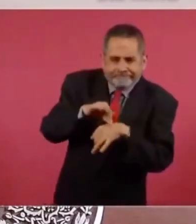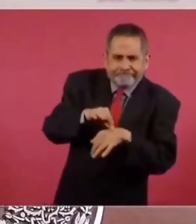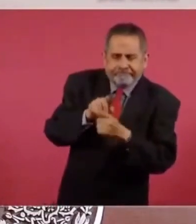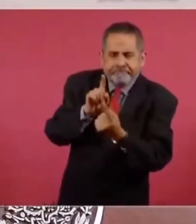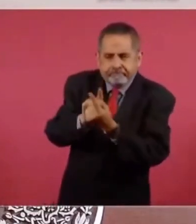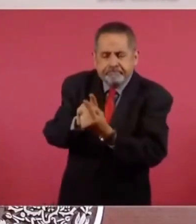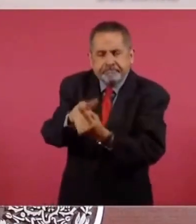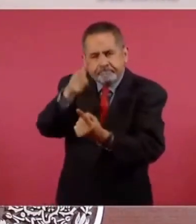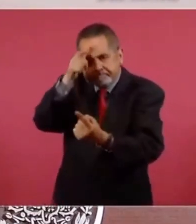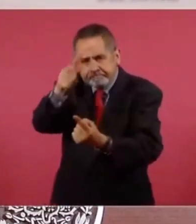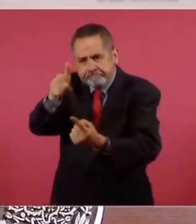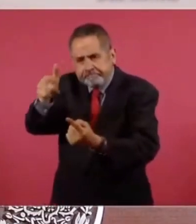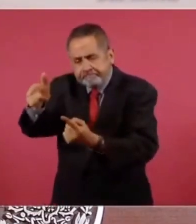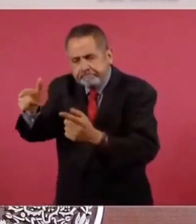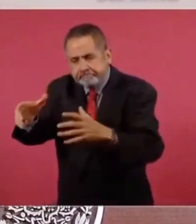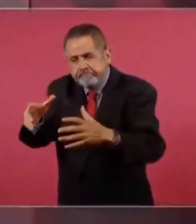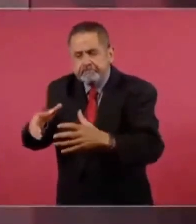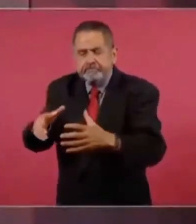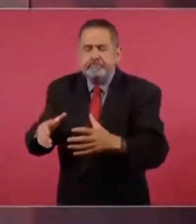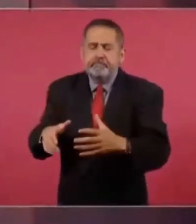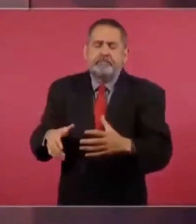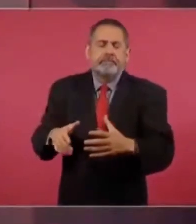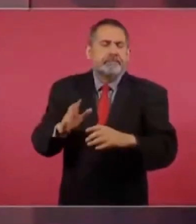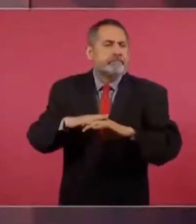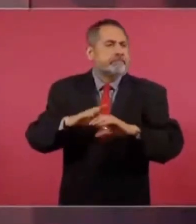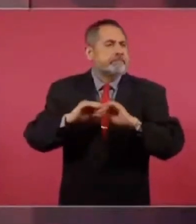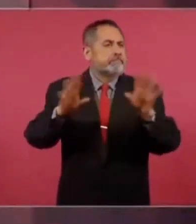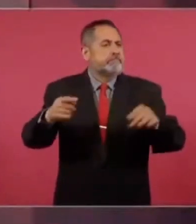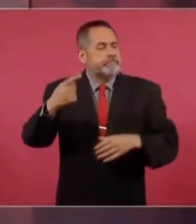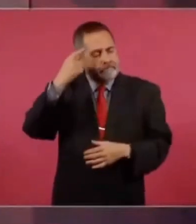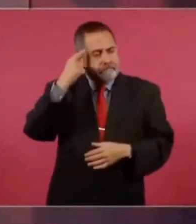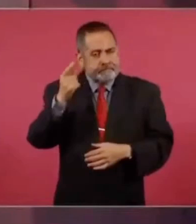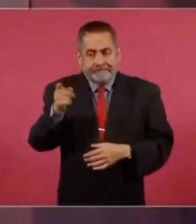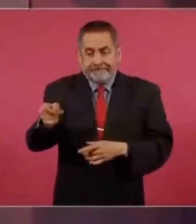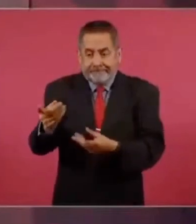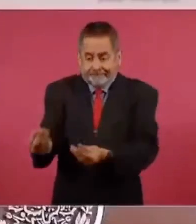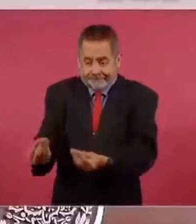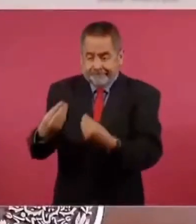realidad, explica en buena medida lo que soy.